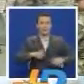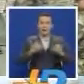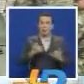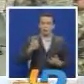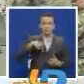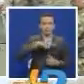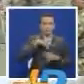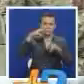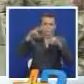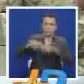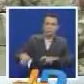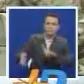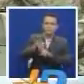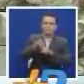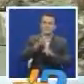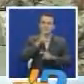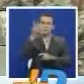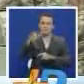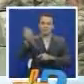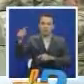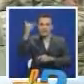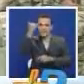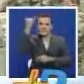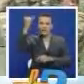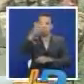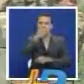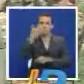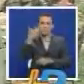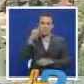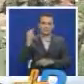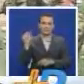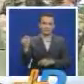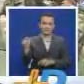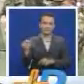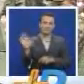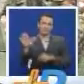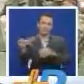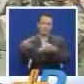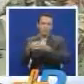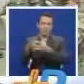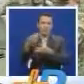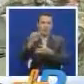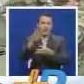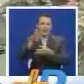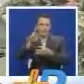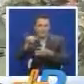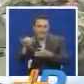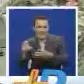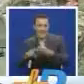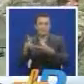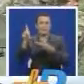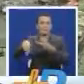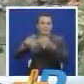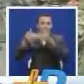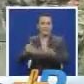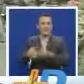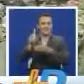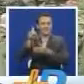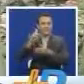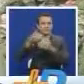los cabecillas de esta estructura, no solamente de la Gabriel Galvis, sino del Sexto Frente de las FARC y de la Jacobo